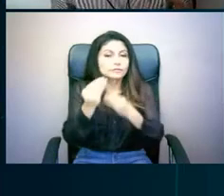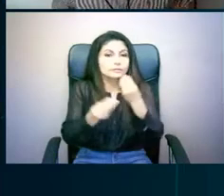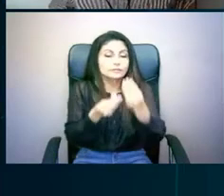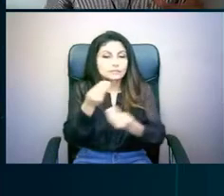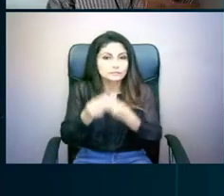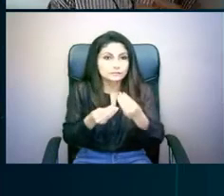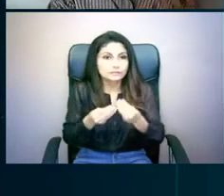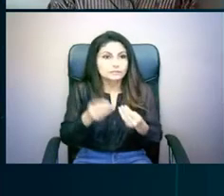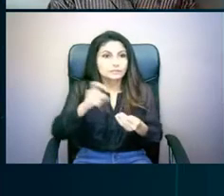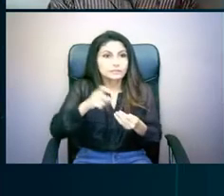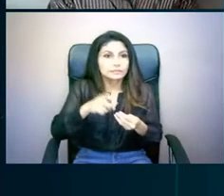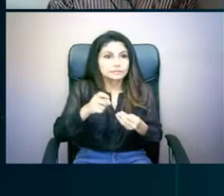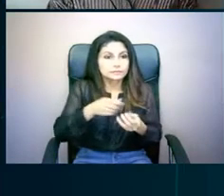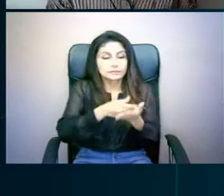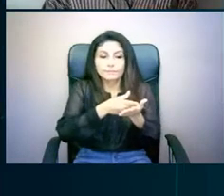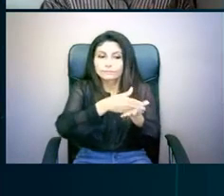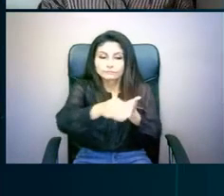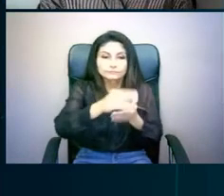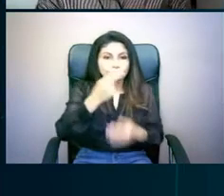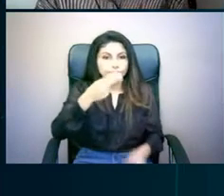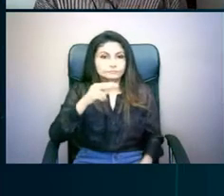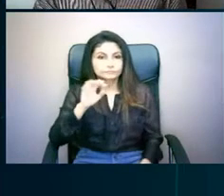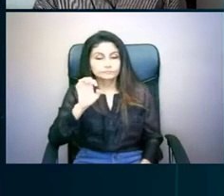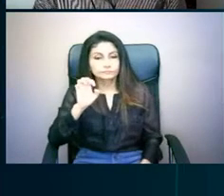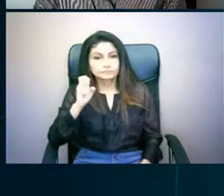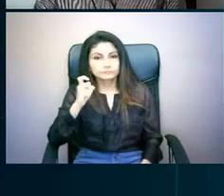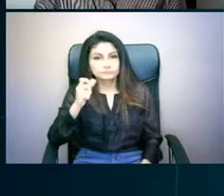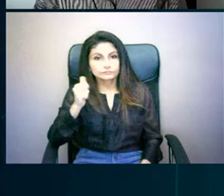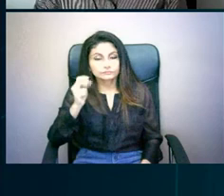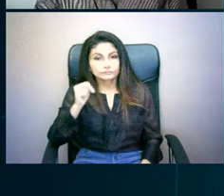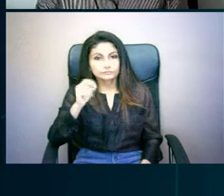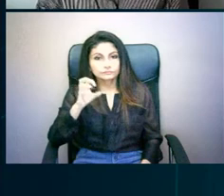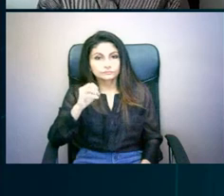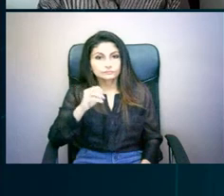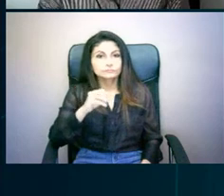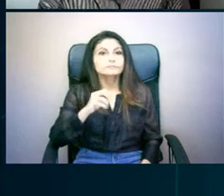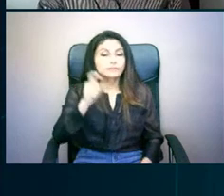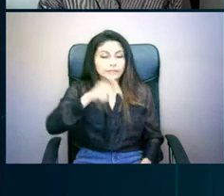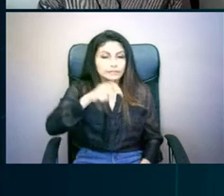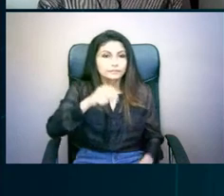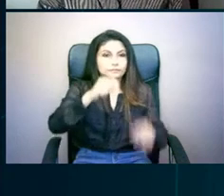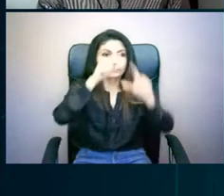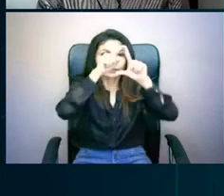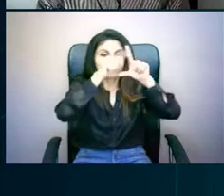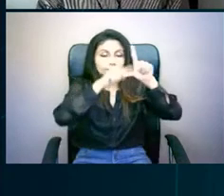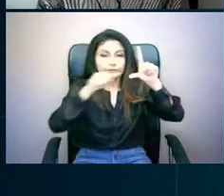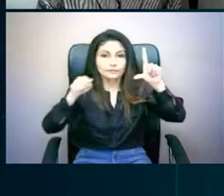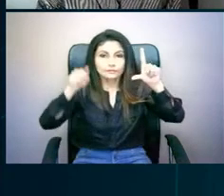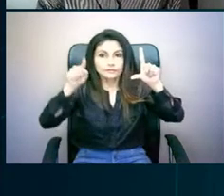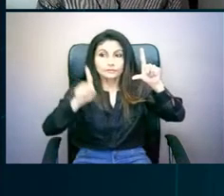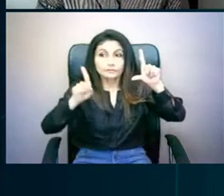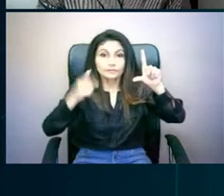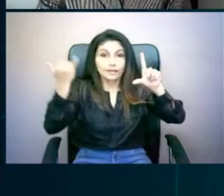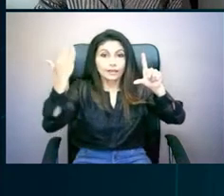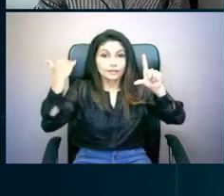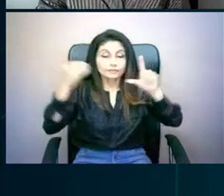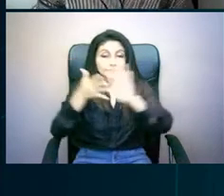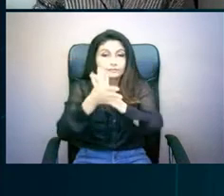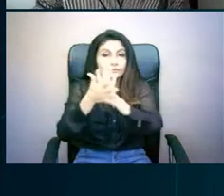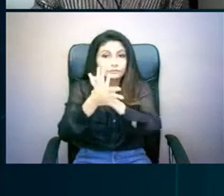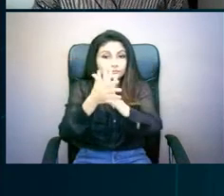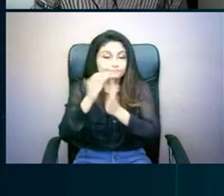el hexano. Entonces sí vamos a necesitar esta etapa adicional que les hablaba